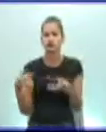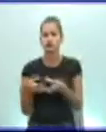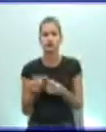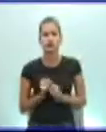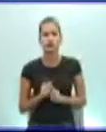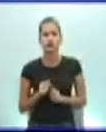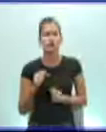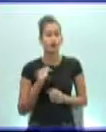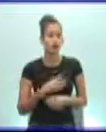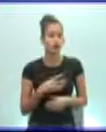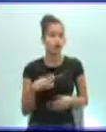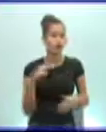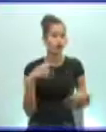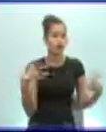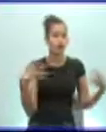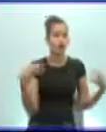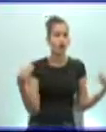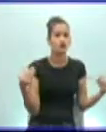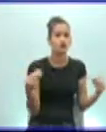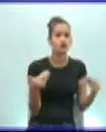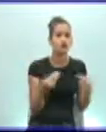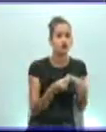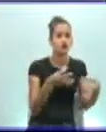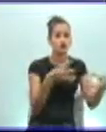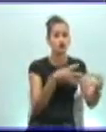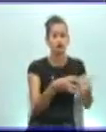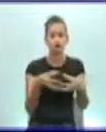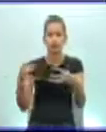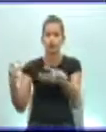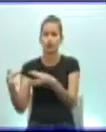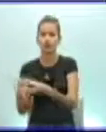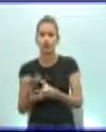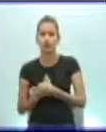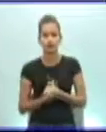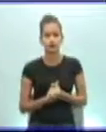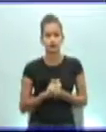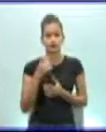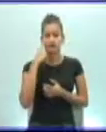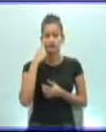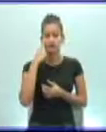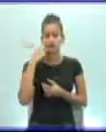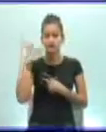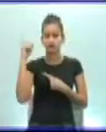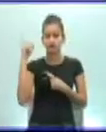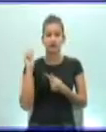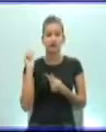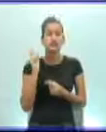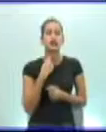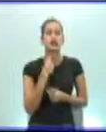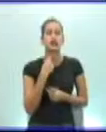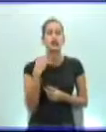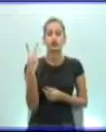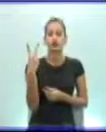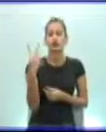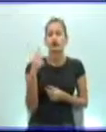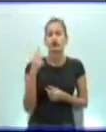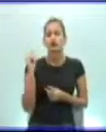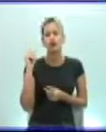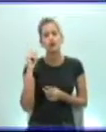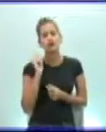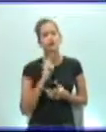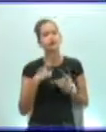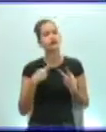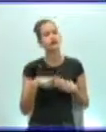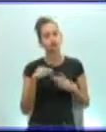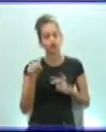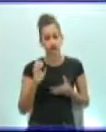y conjuntos. Vamos a la diapositiva y ya se los muestro. Y sería el ejemplo 2 porque lo vamos a estar resolviendo aquí en clases. Aquí